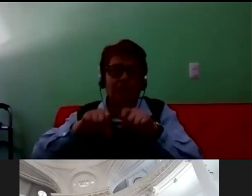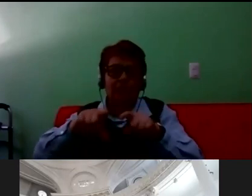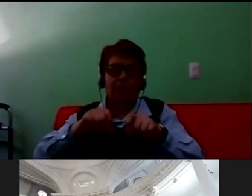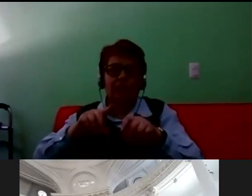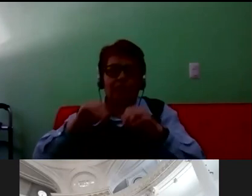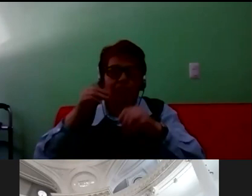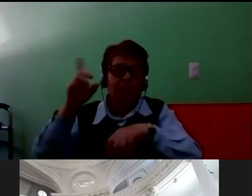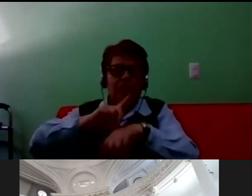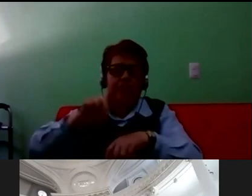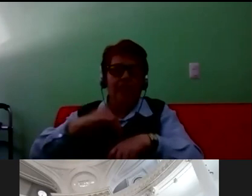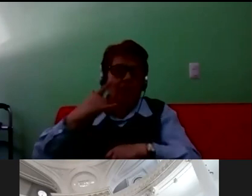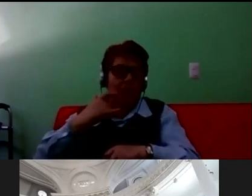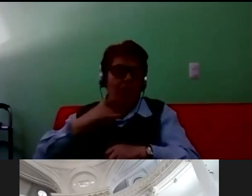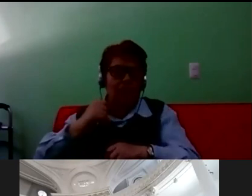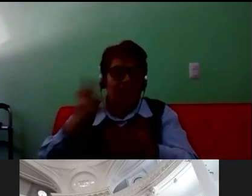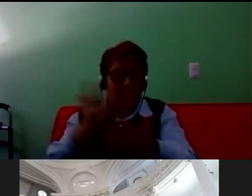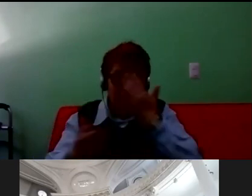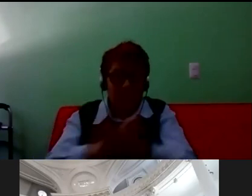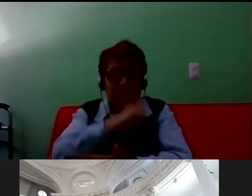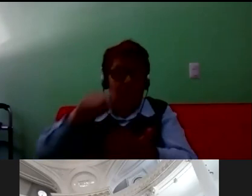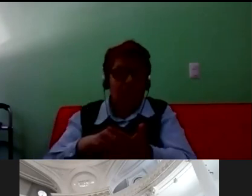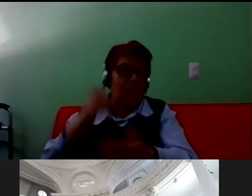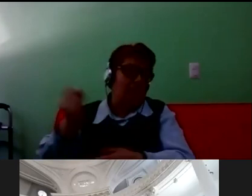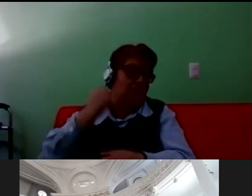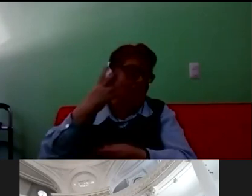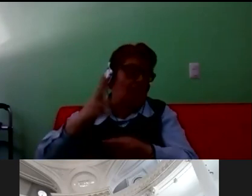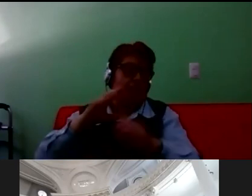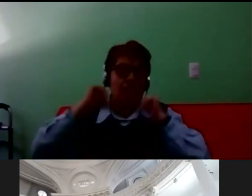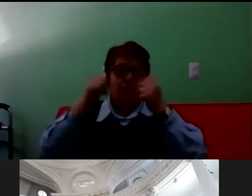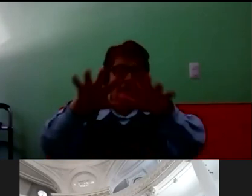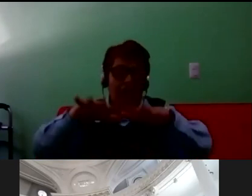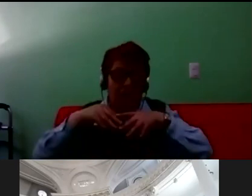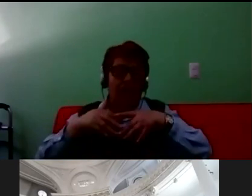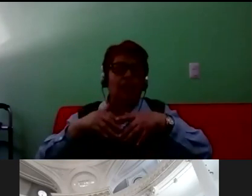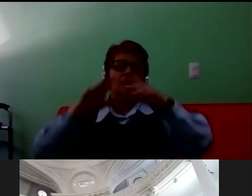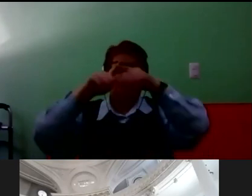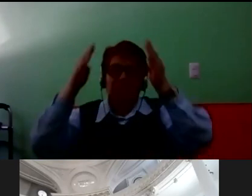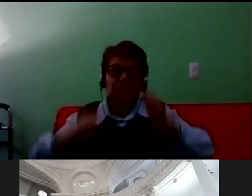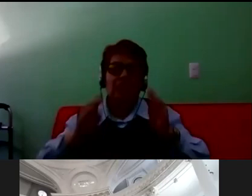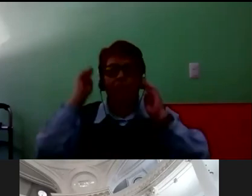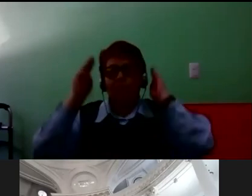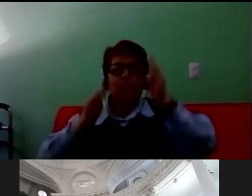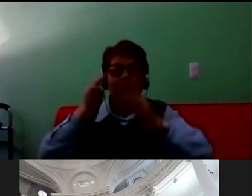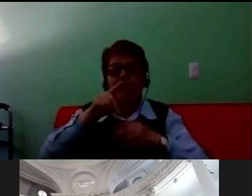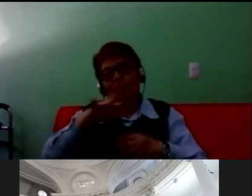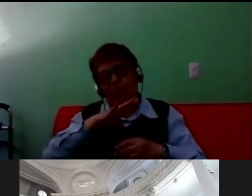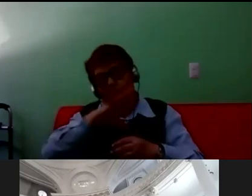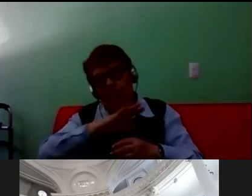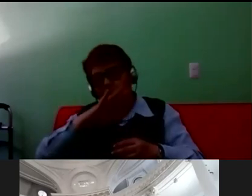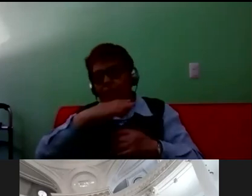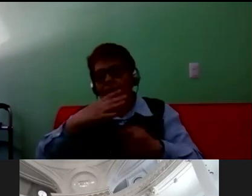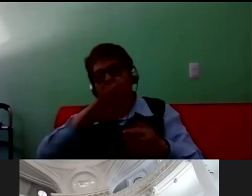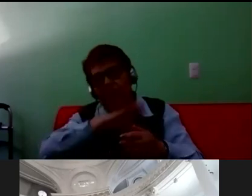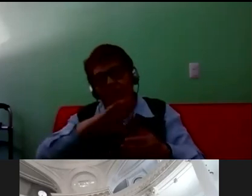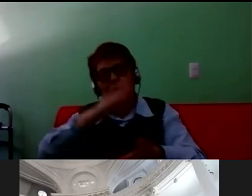día a día para acceder a un espacio, a un foro, a un auditorio, a una galería o a un museo en el que